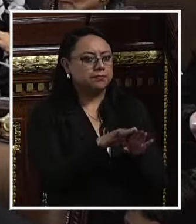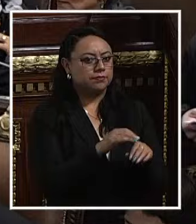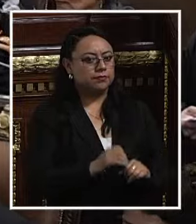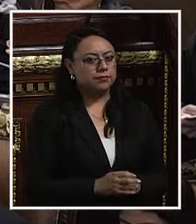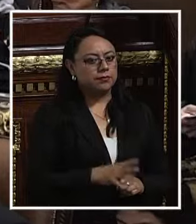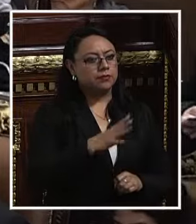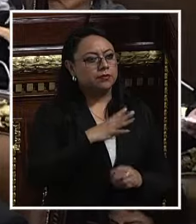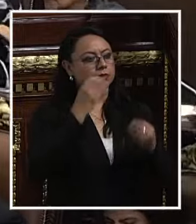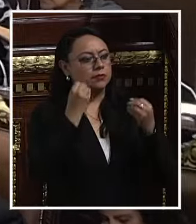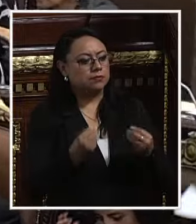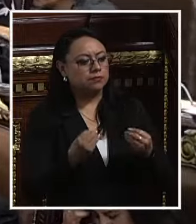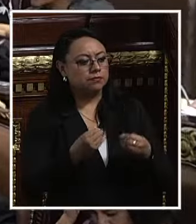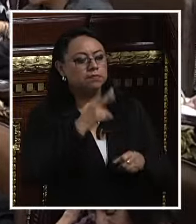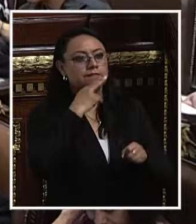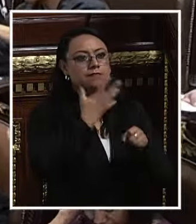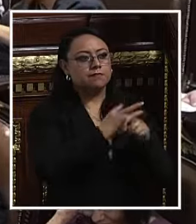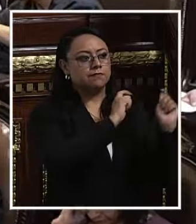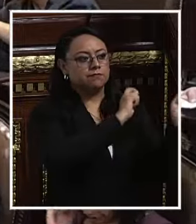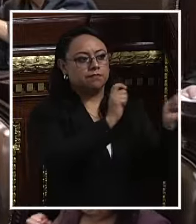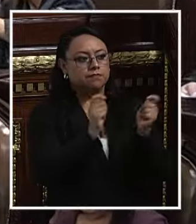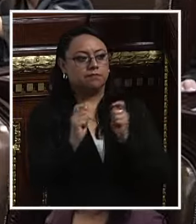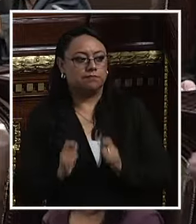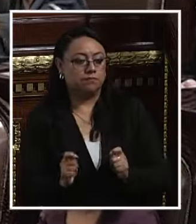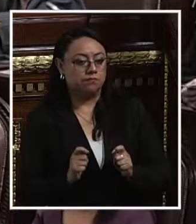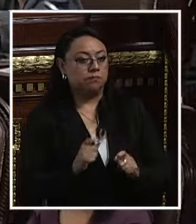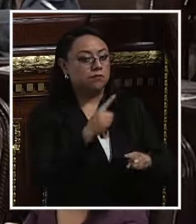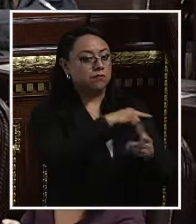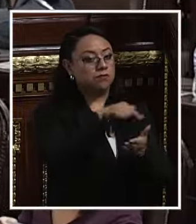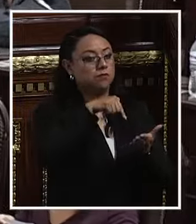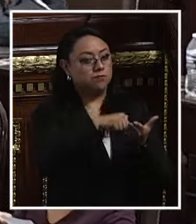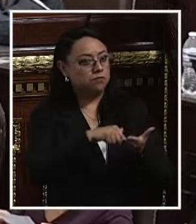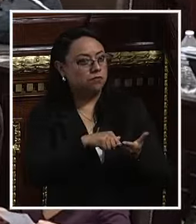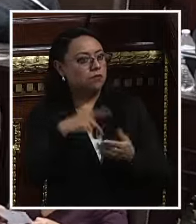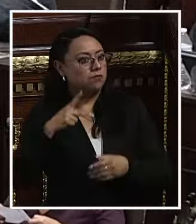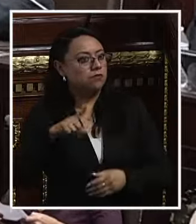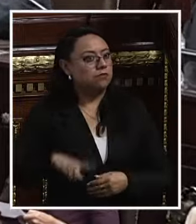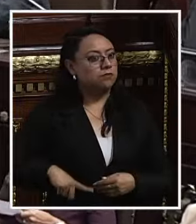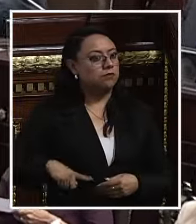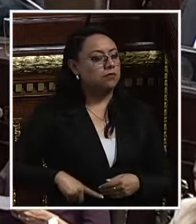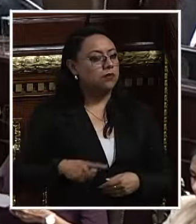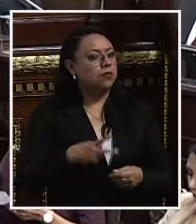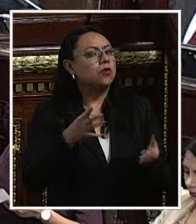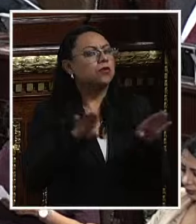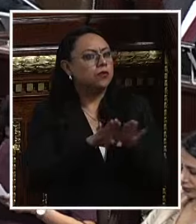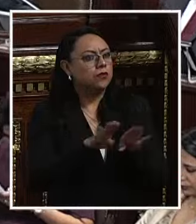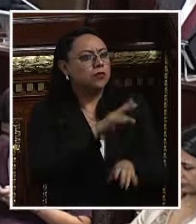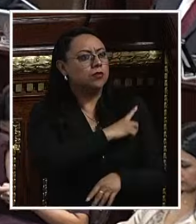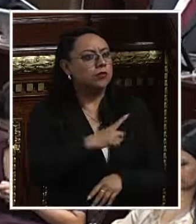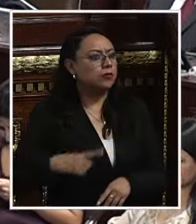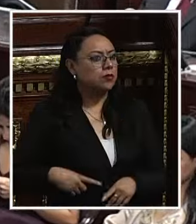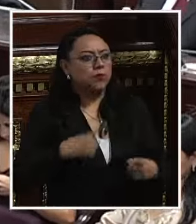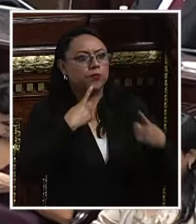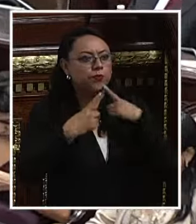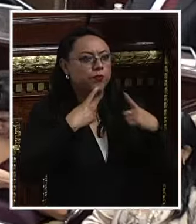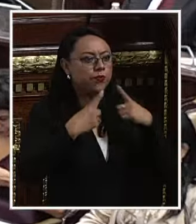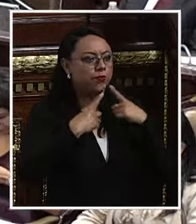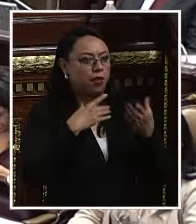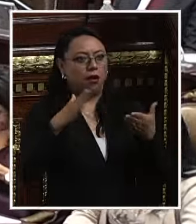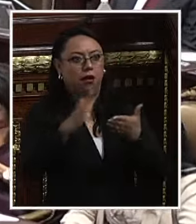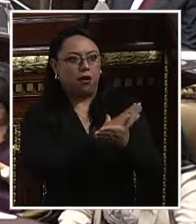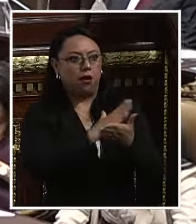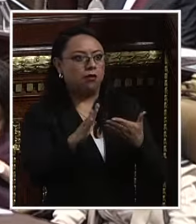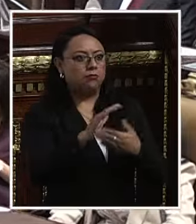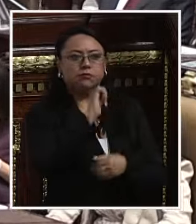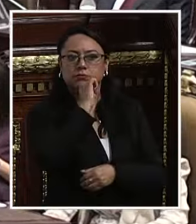muchas de las tareas de los poderes públicos deben hacerse de manera concertada y no separada, lo